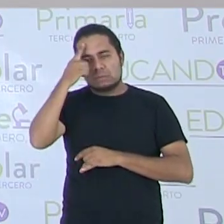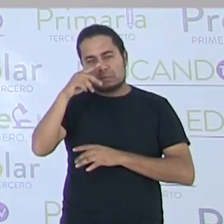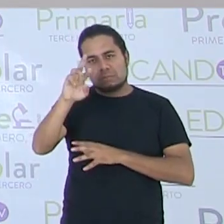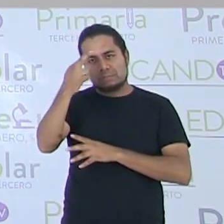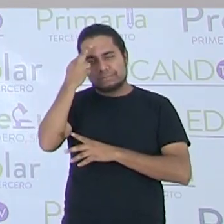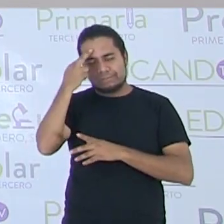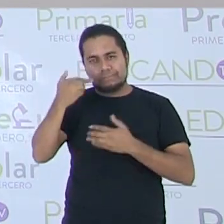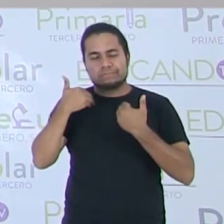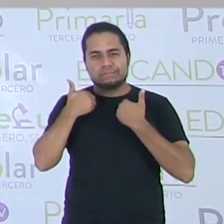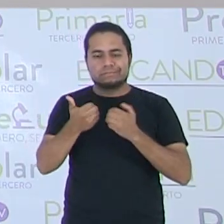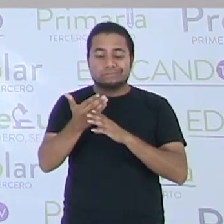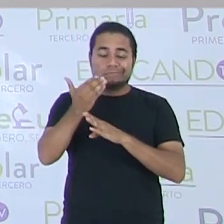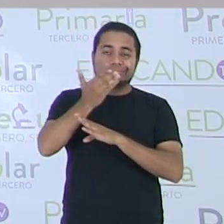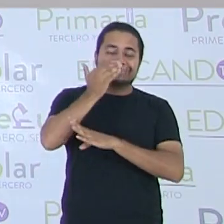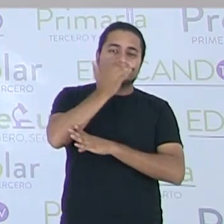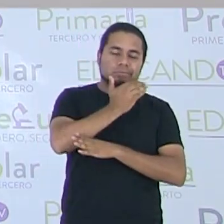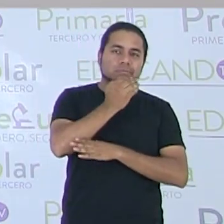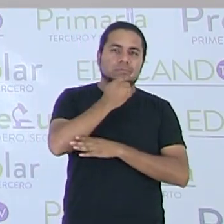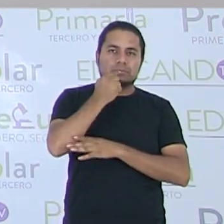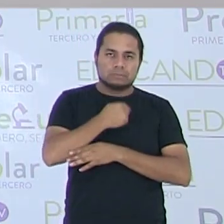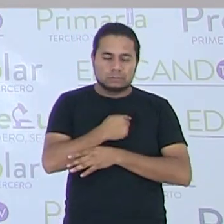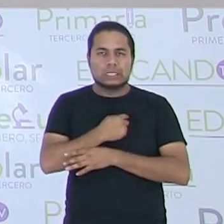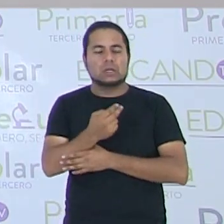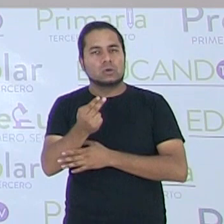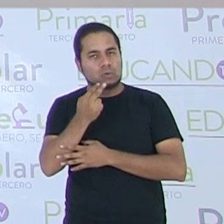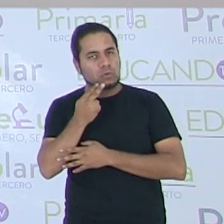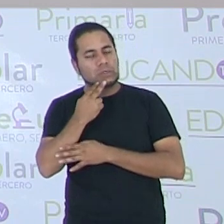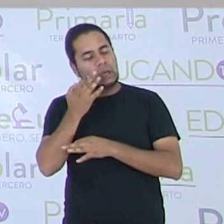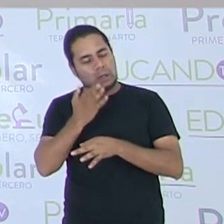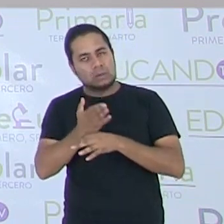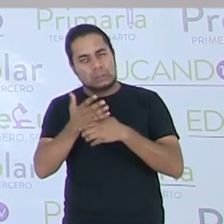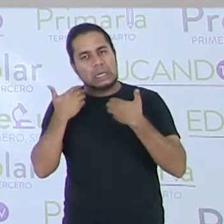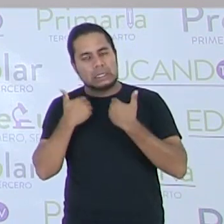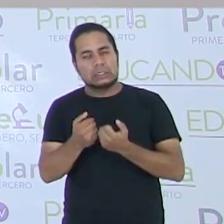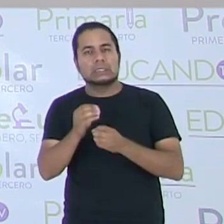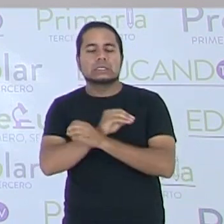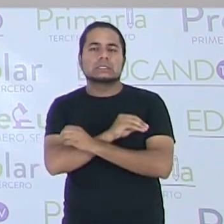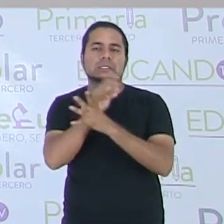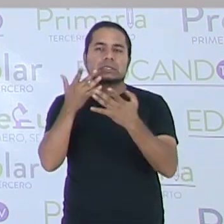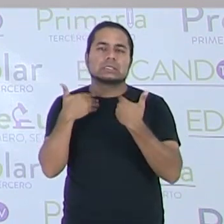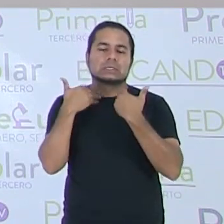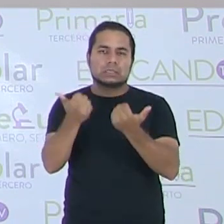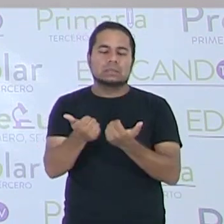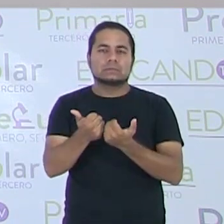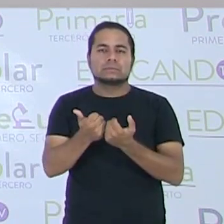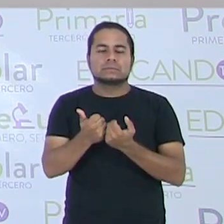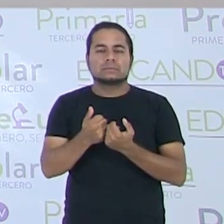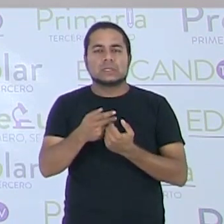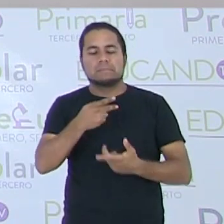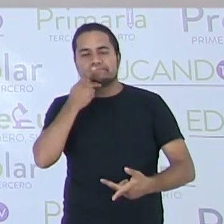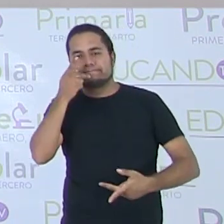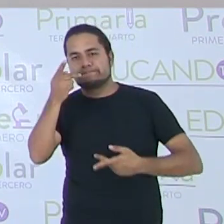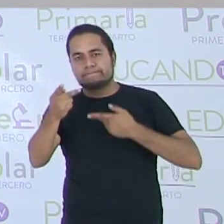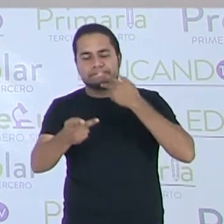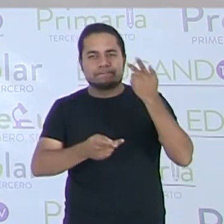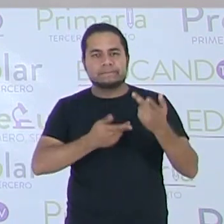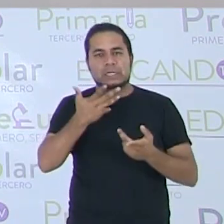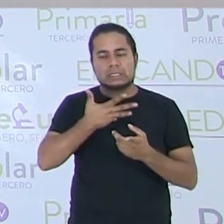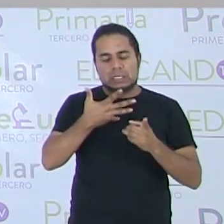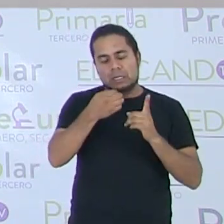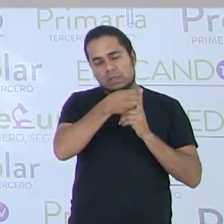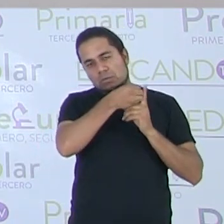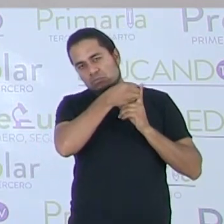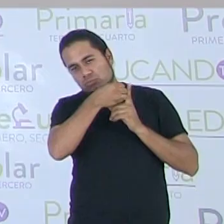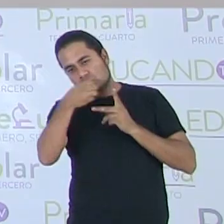recapitular, para entender mejor, vamos a utilizarlos. Entonces, los poemas tienen una